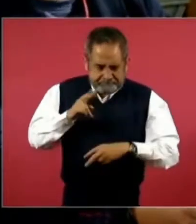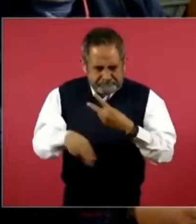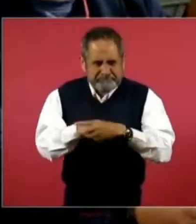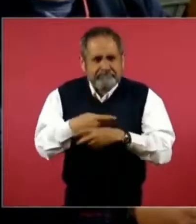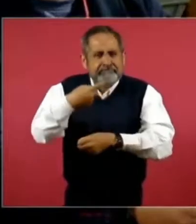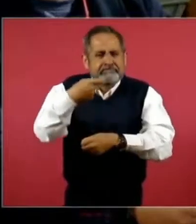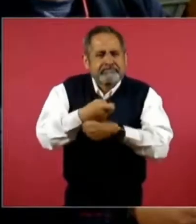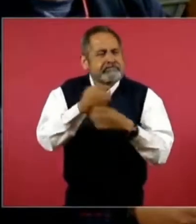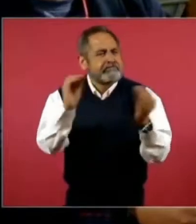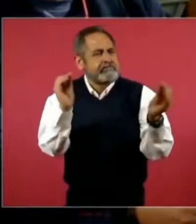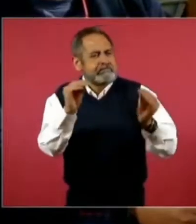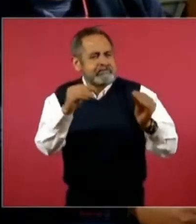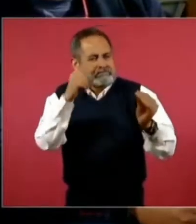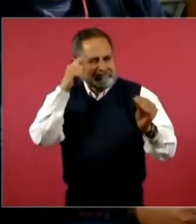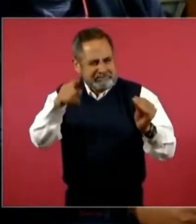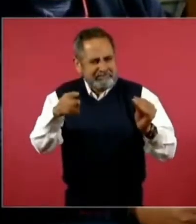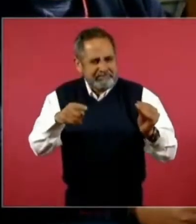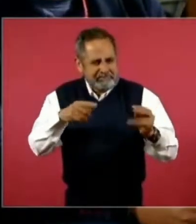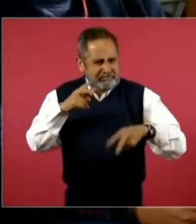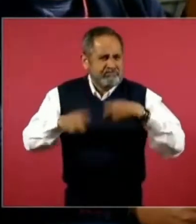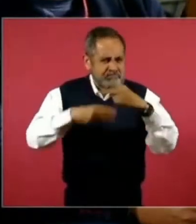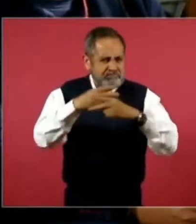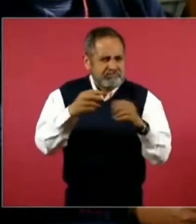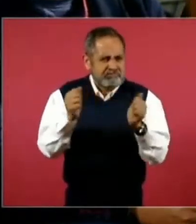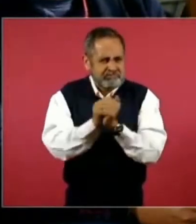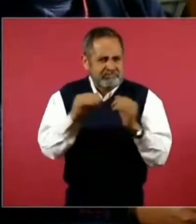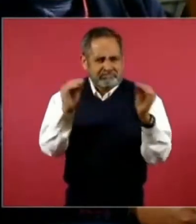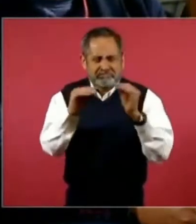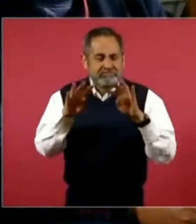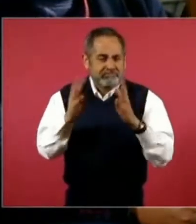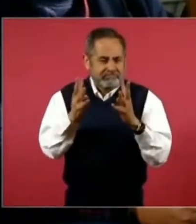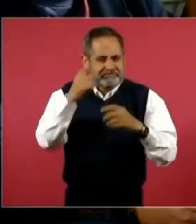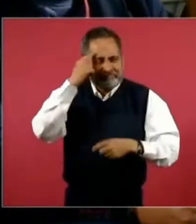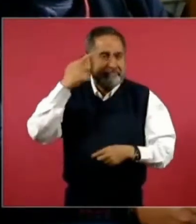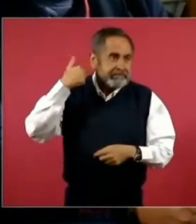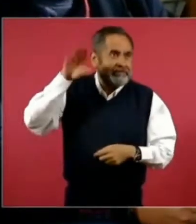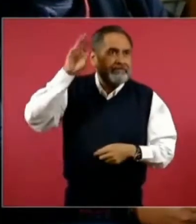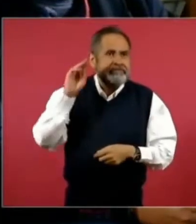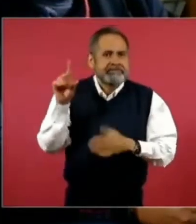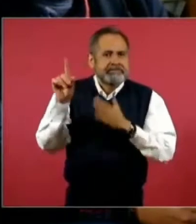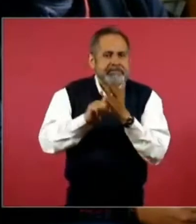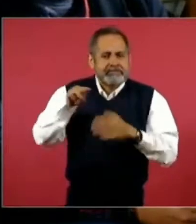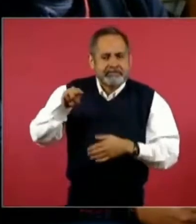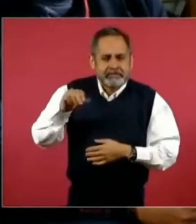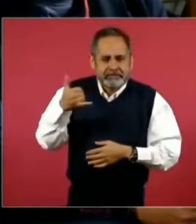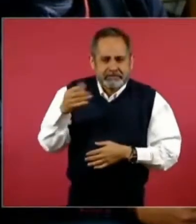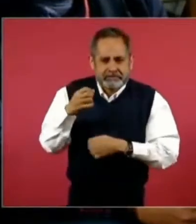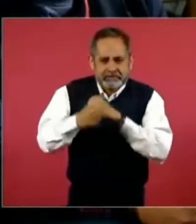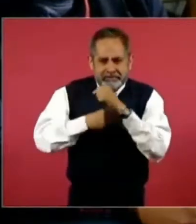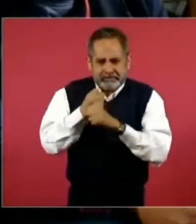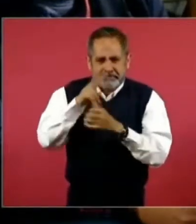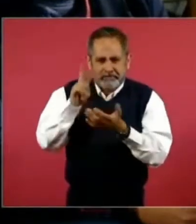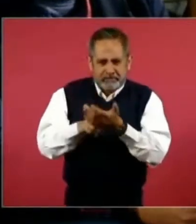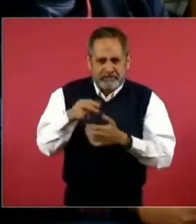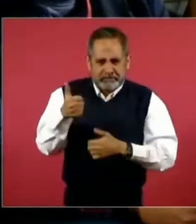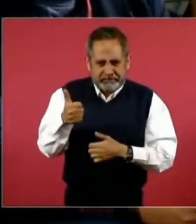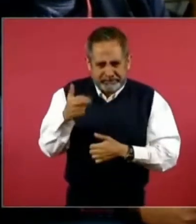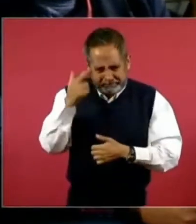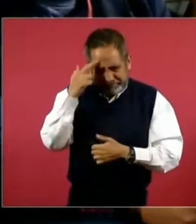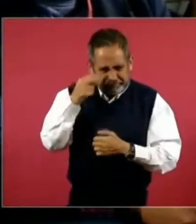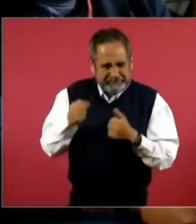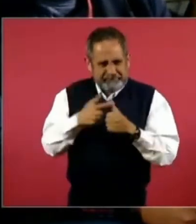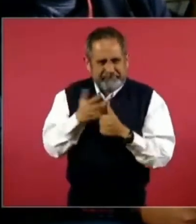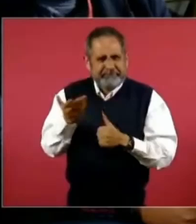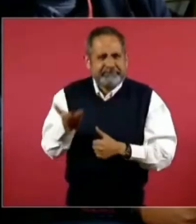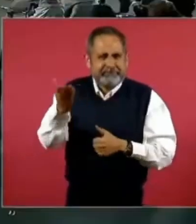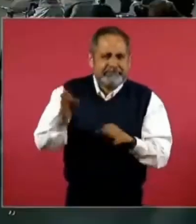la presidencia como candidato de la Coalición por el Bien de Todos en aquel mes de mayo del 2006. Esto es el primer planteamiento,